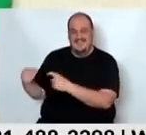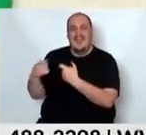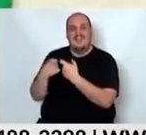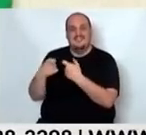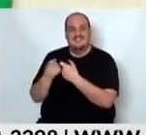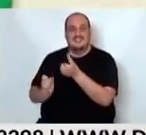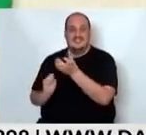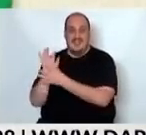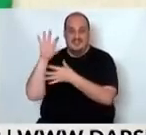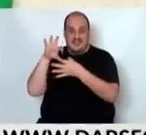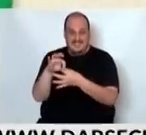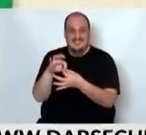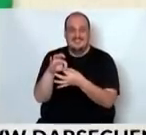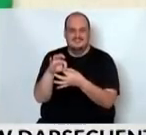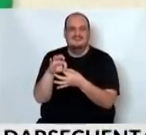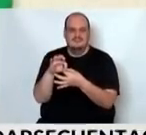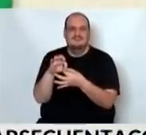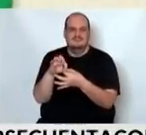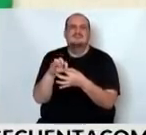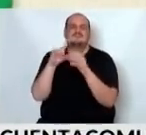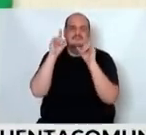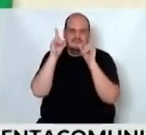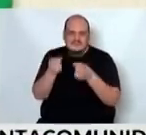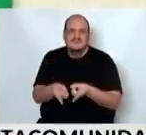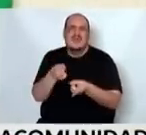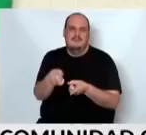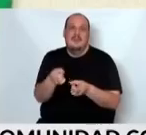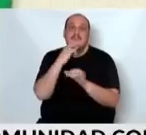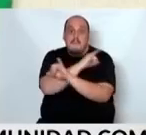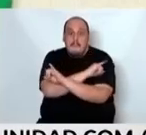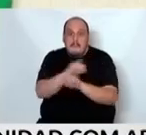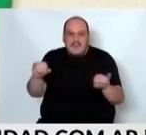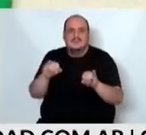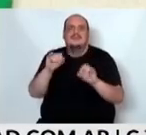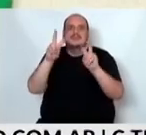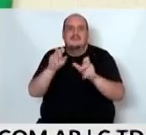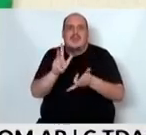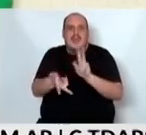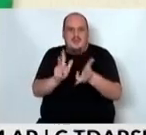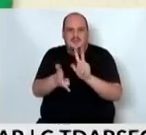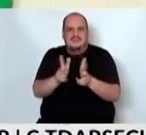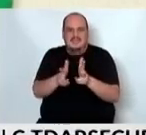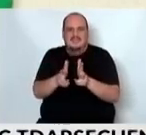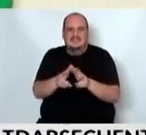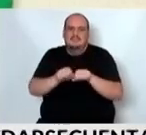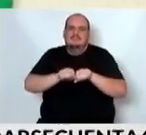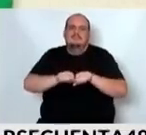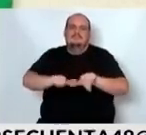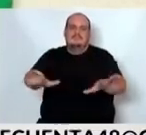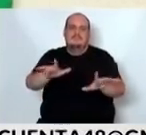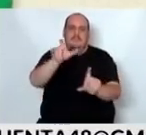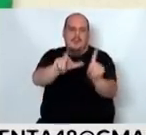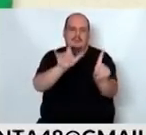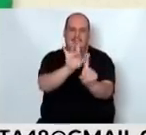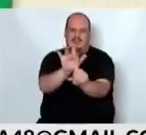asociación Creando Nexos, es quien también hace que el mensaje a través de la lengua de señas te pueda llegar a vos, que